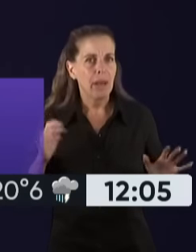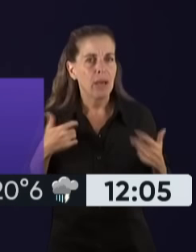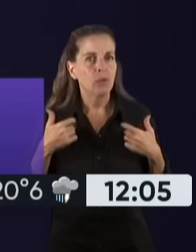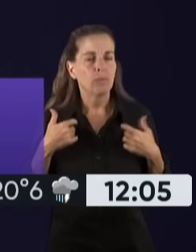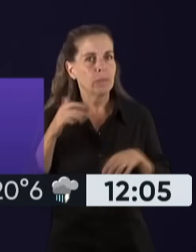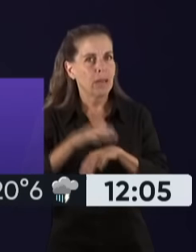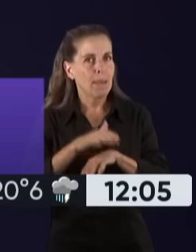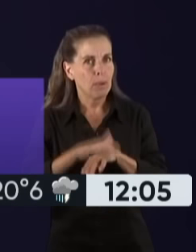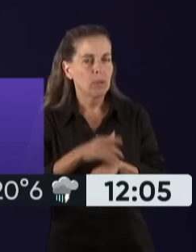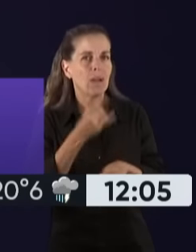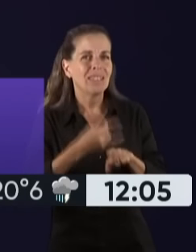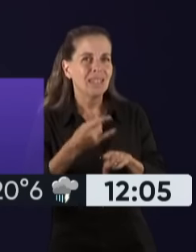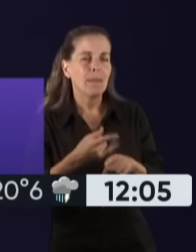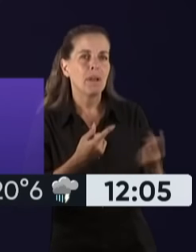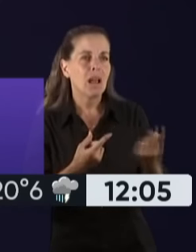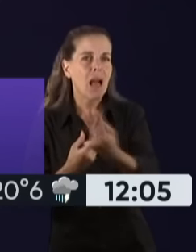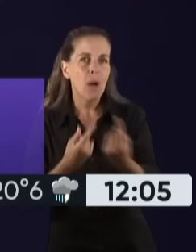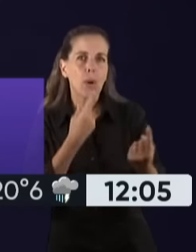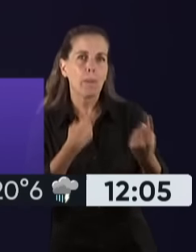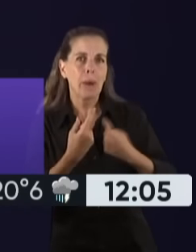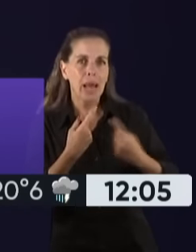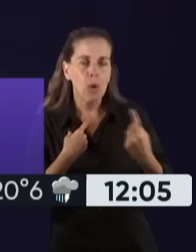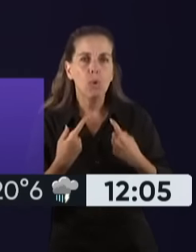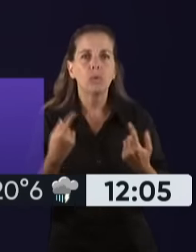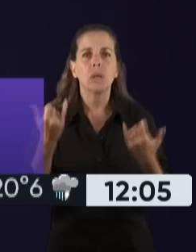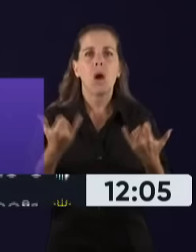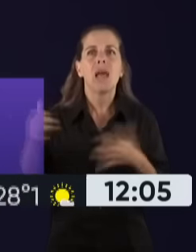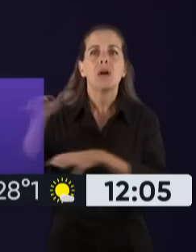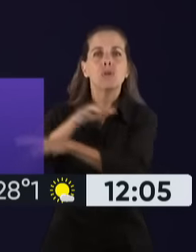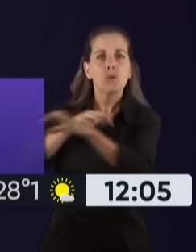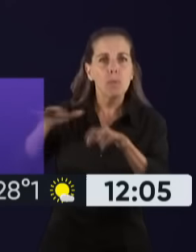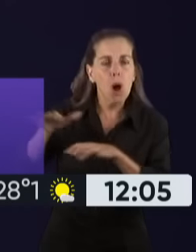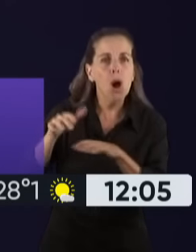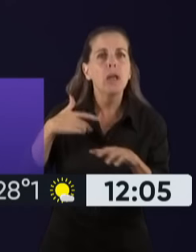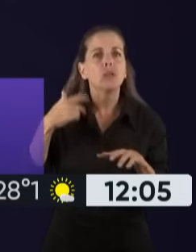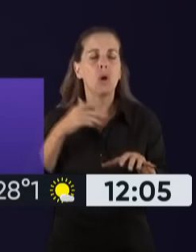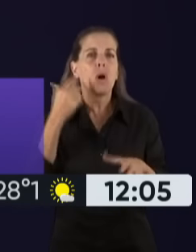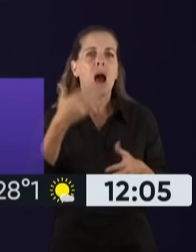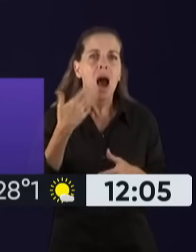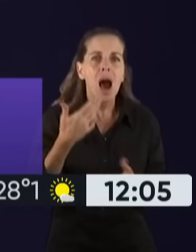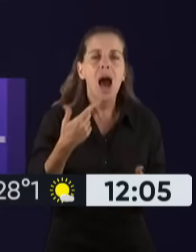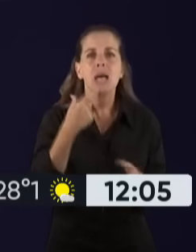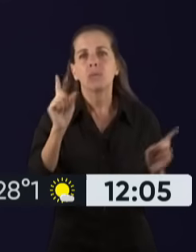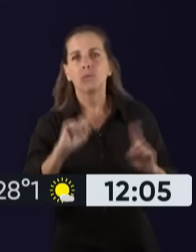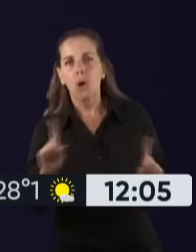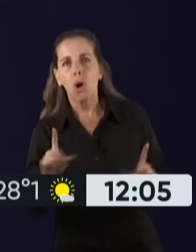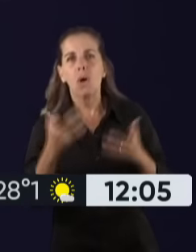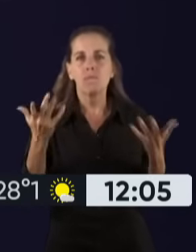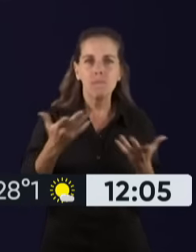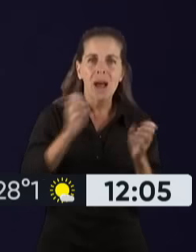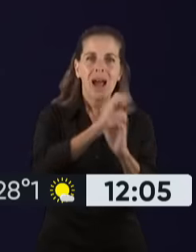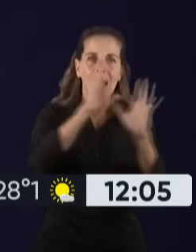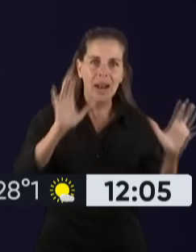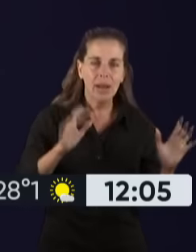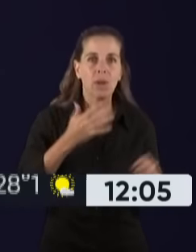que ustedes me lo plantean O cada vez que ocurre alguno de estos rumores de yo desmentirlo pero lo cierto Es que